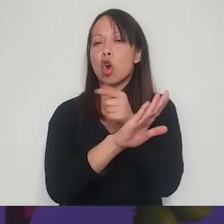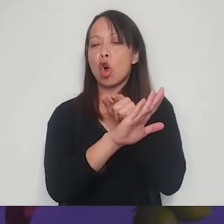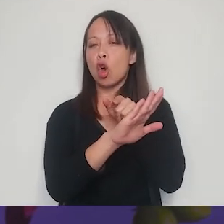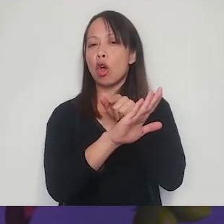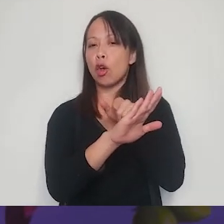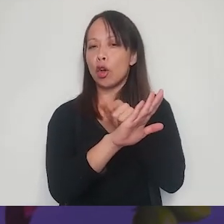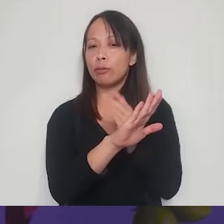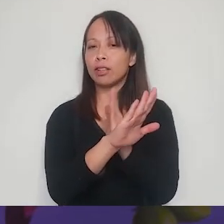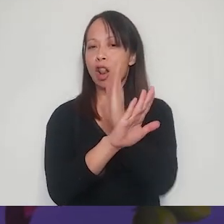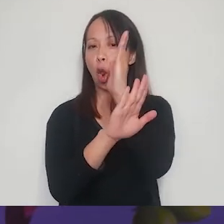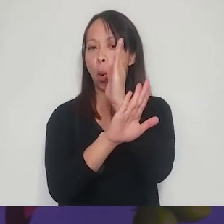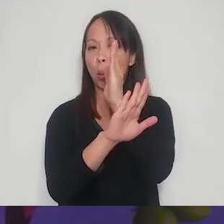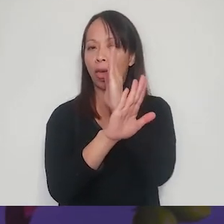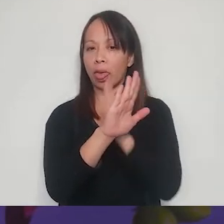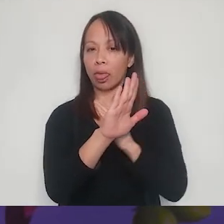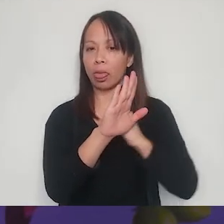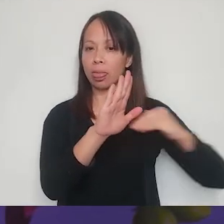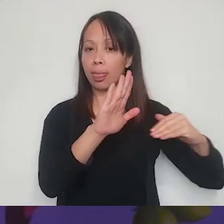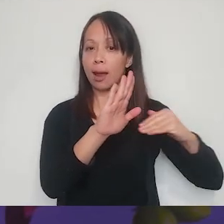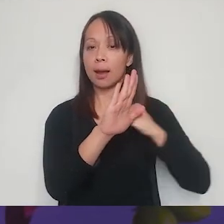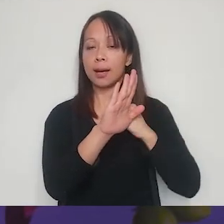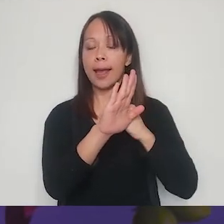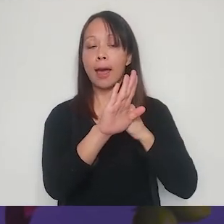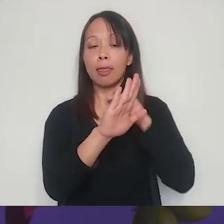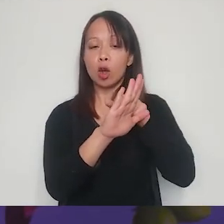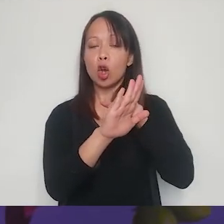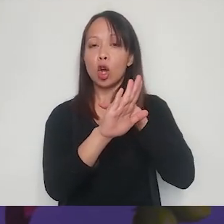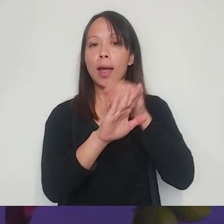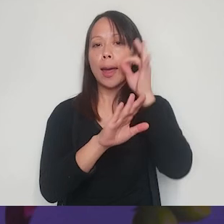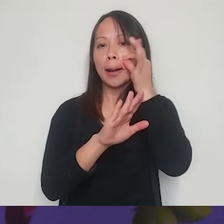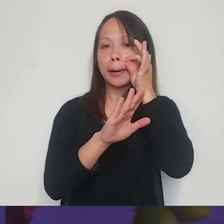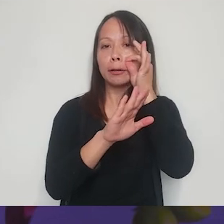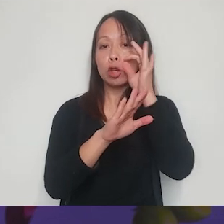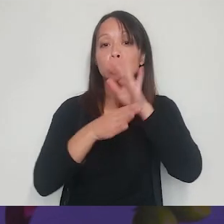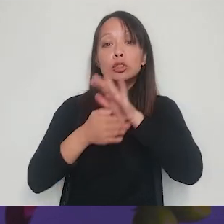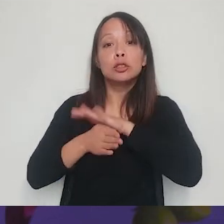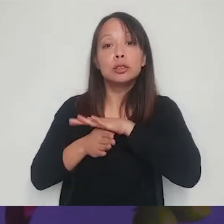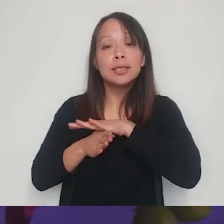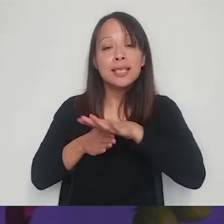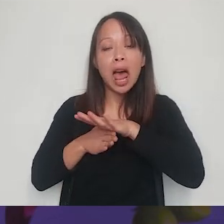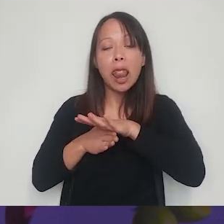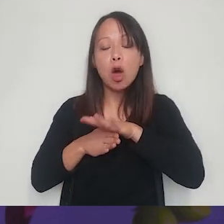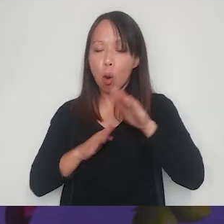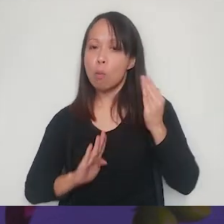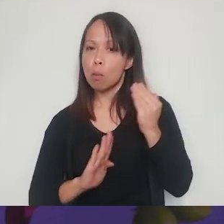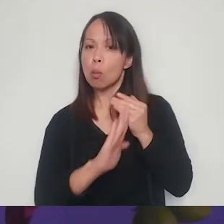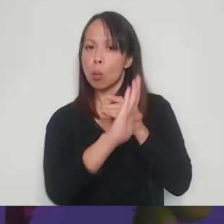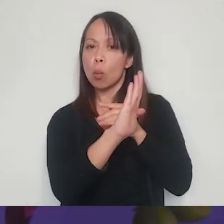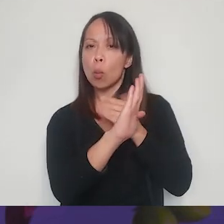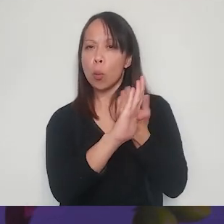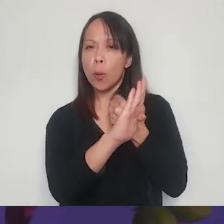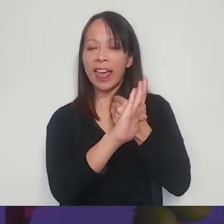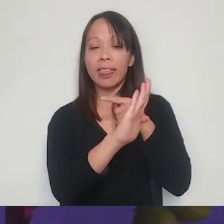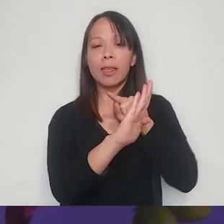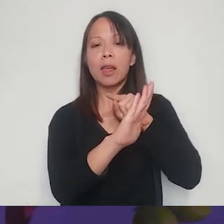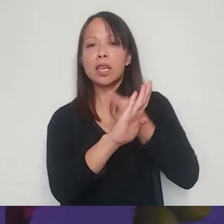un ratón normal, el enfermo se cae a ángulos cercanos a 40 grados, ni valproico ni Spinraza solo hacen mucho,